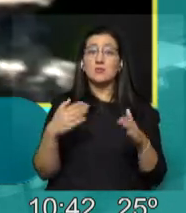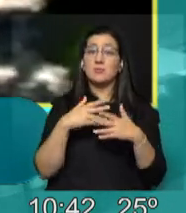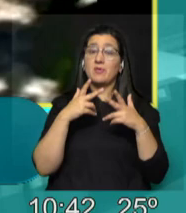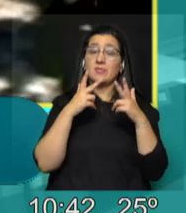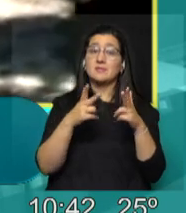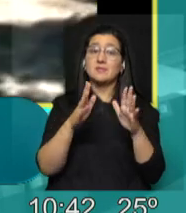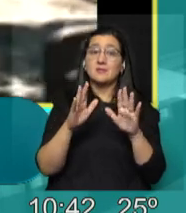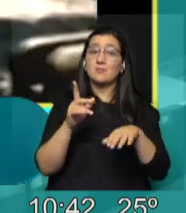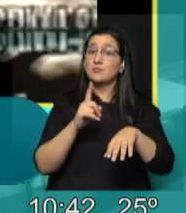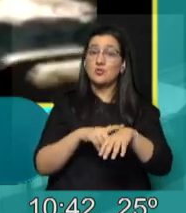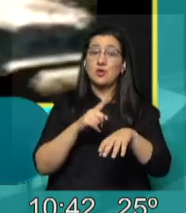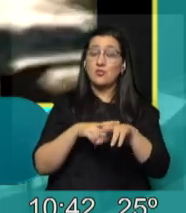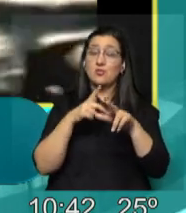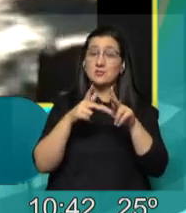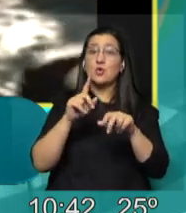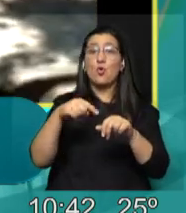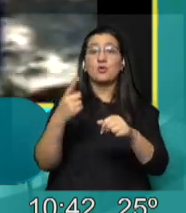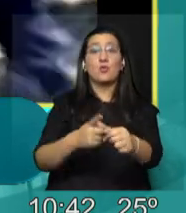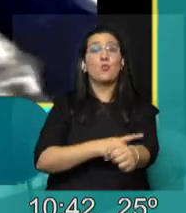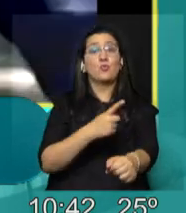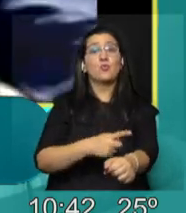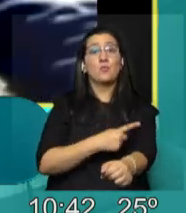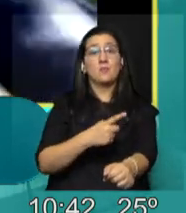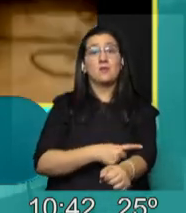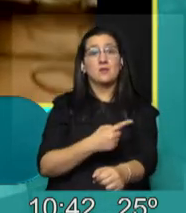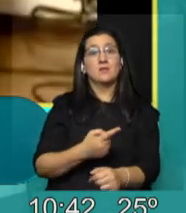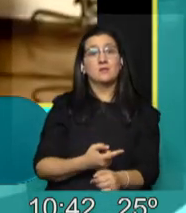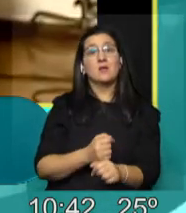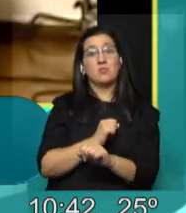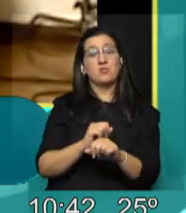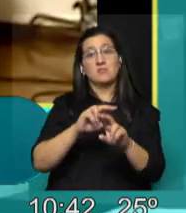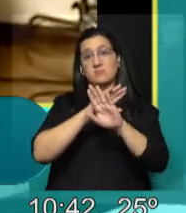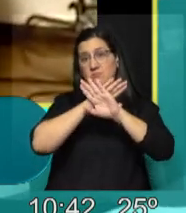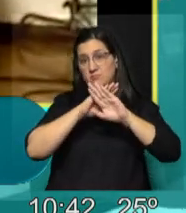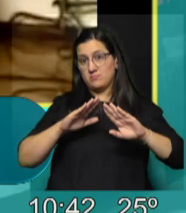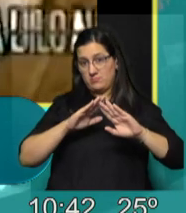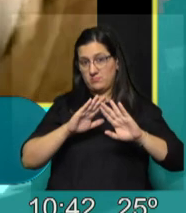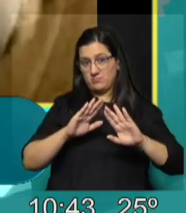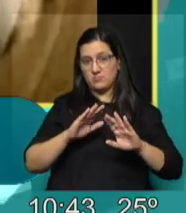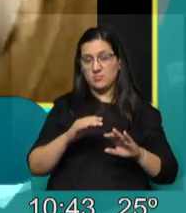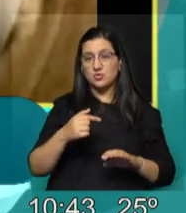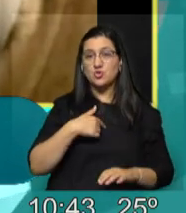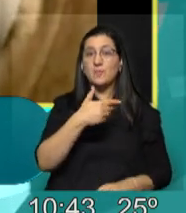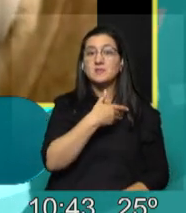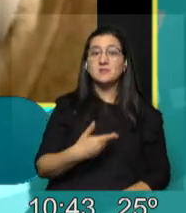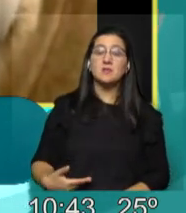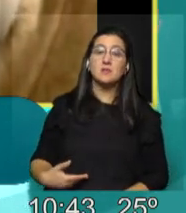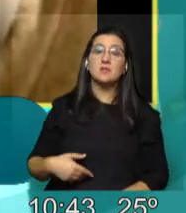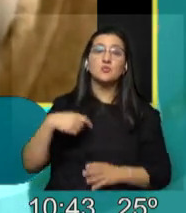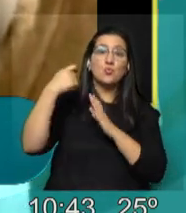estamos en horario de decir otras costumbres que tiene y que serían por lo menos censurables. Yo, Presidente, es un